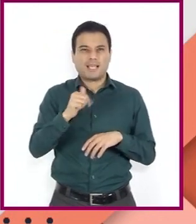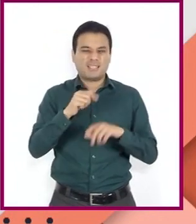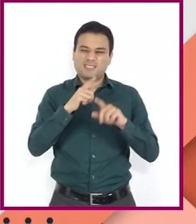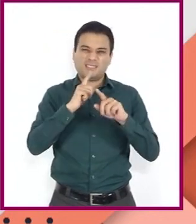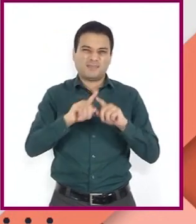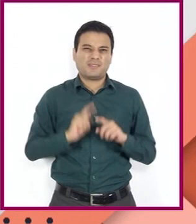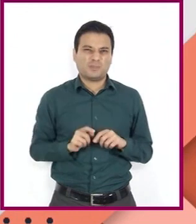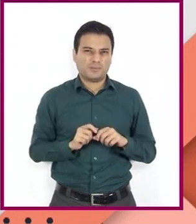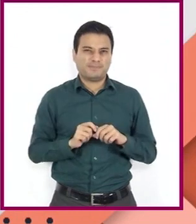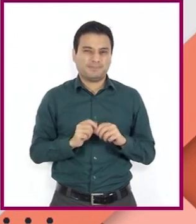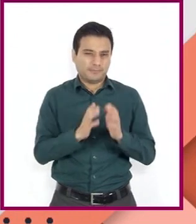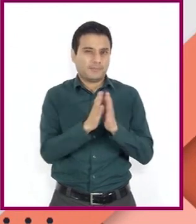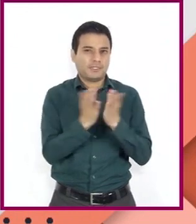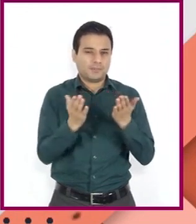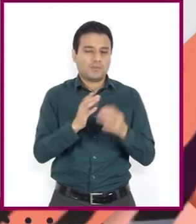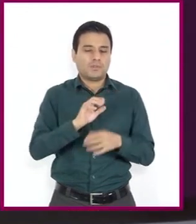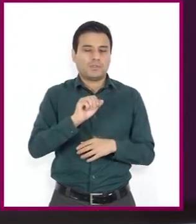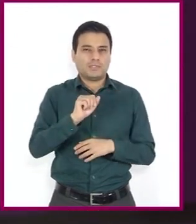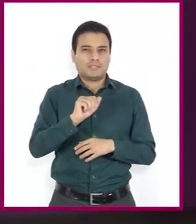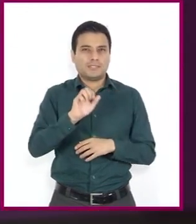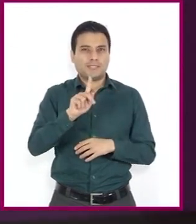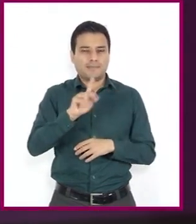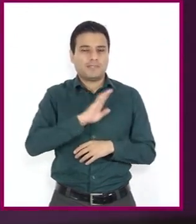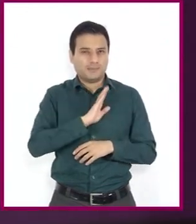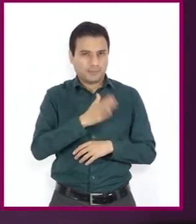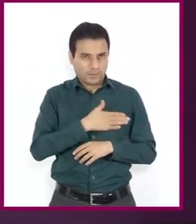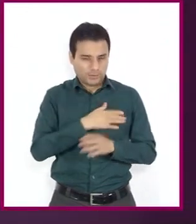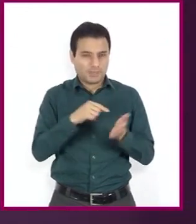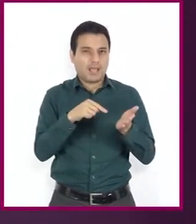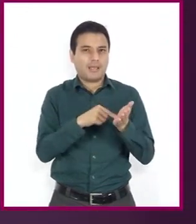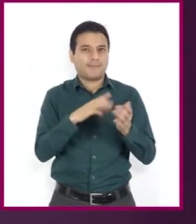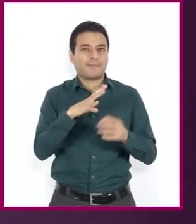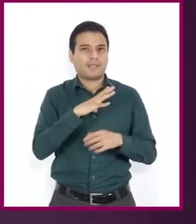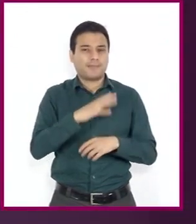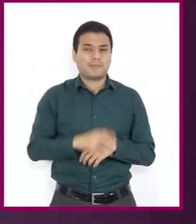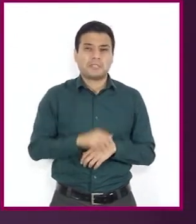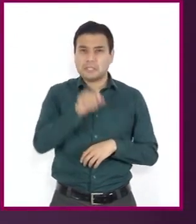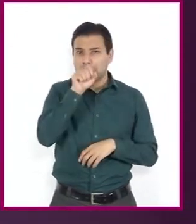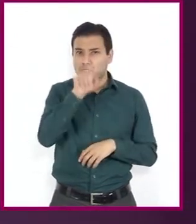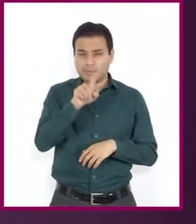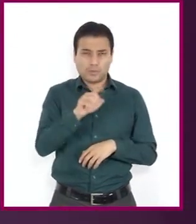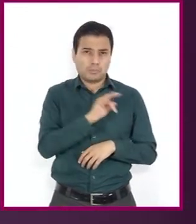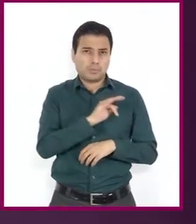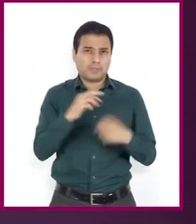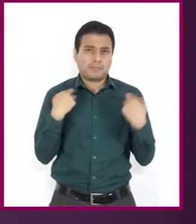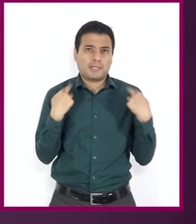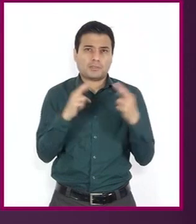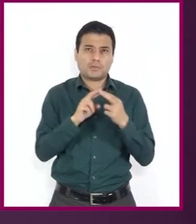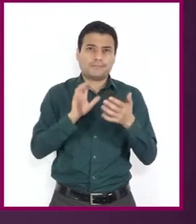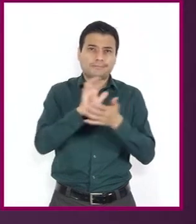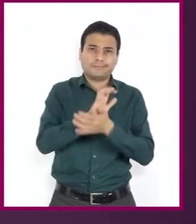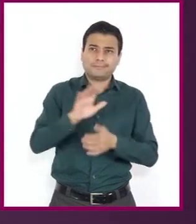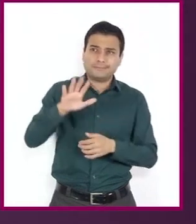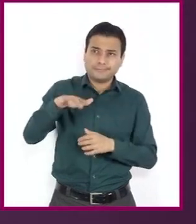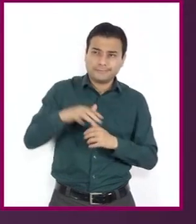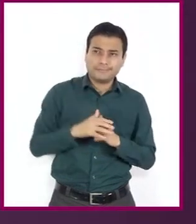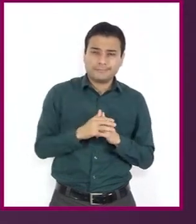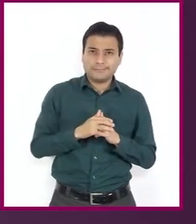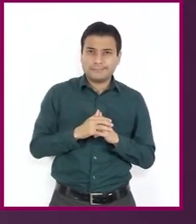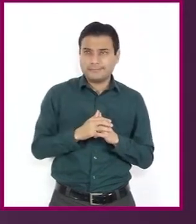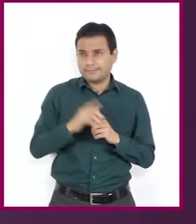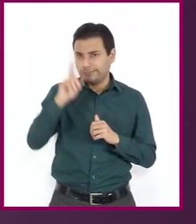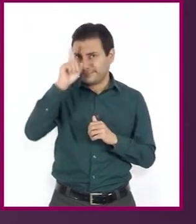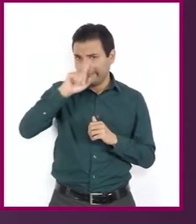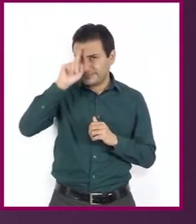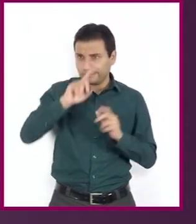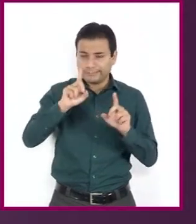su libro de texto de lengua materna. También pueden acercarse a su maestra o maestro en caso de